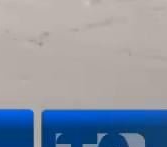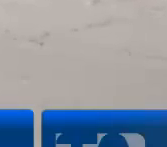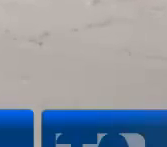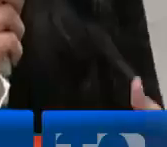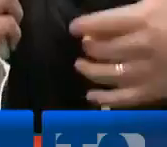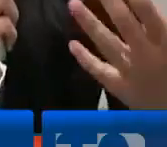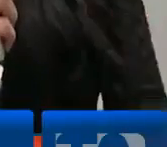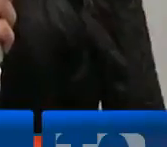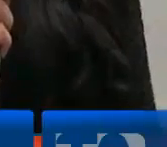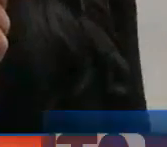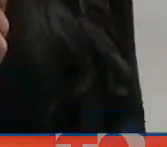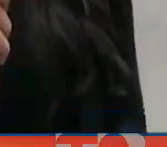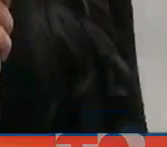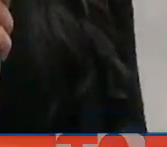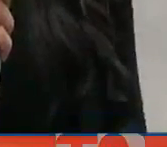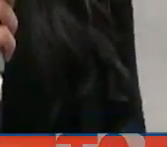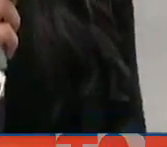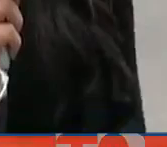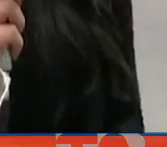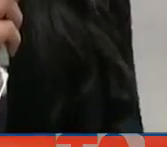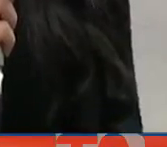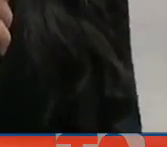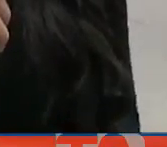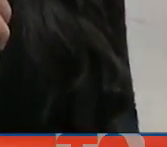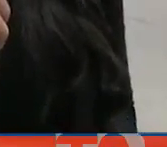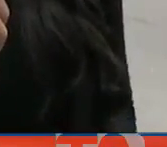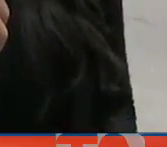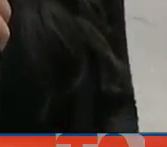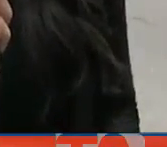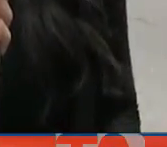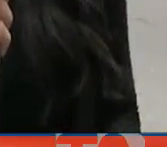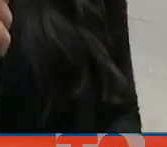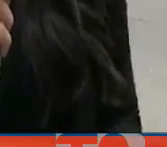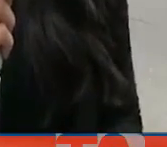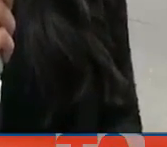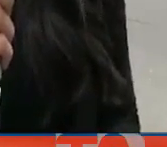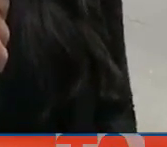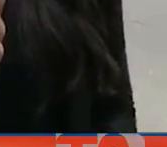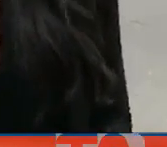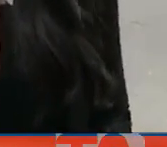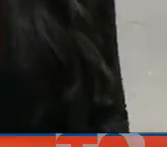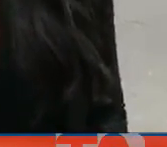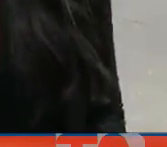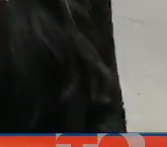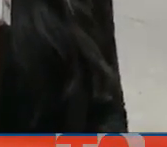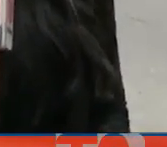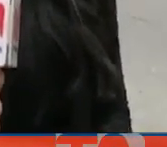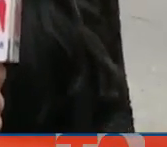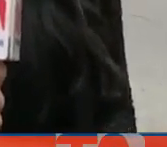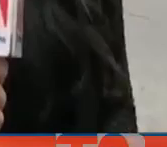esta información y les estaremos entregando todos los detalles en nuestras siguientes emisiones. Ustedes tienen más noticias. Muy buenas